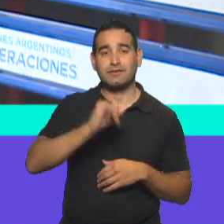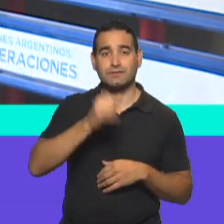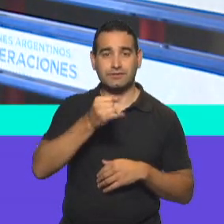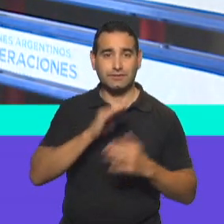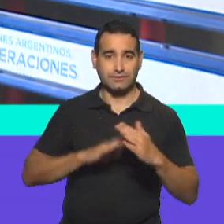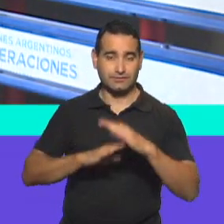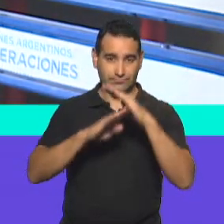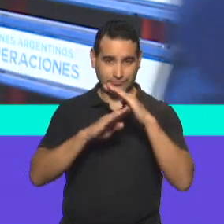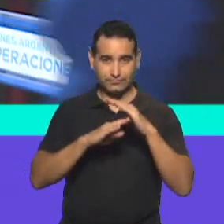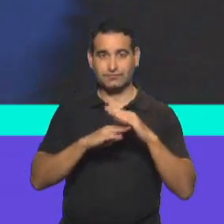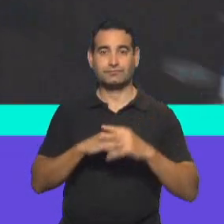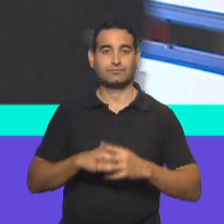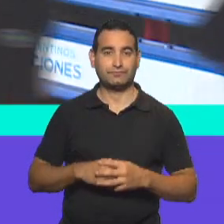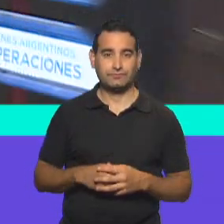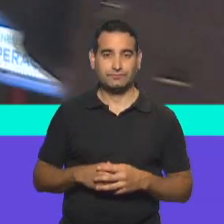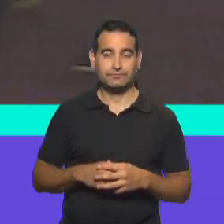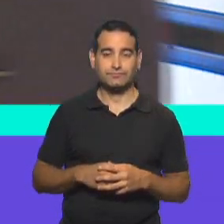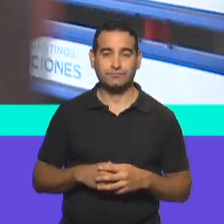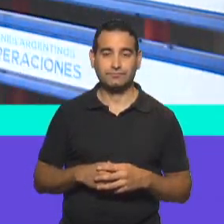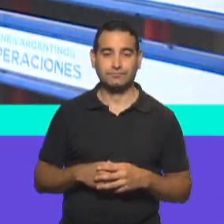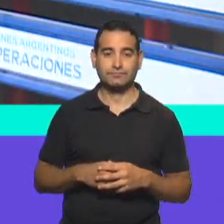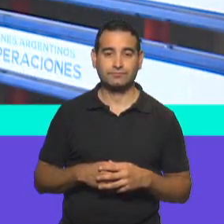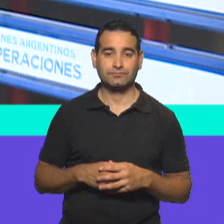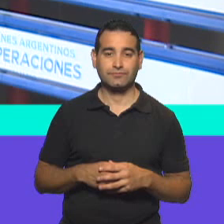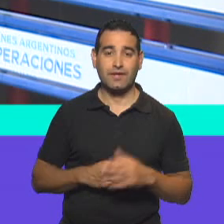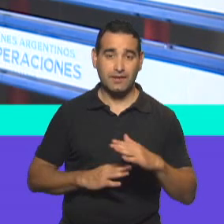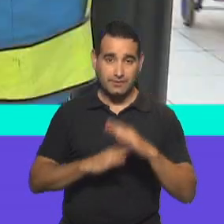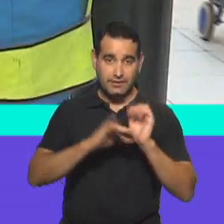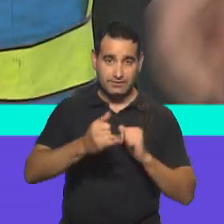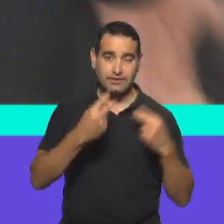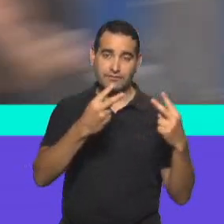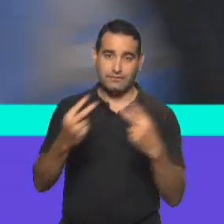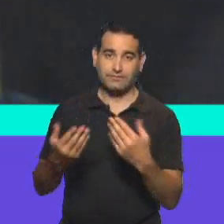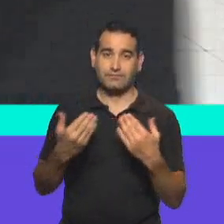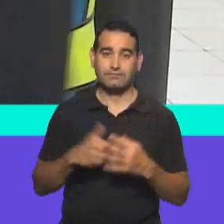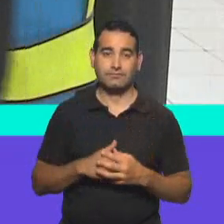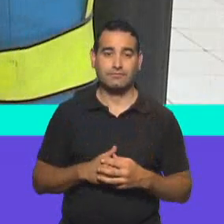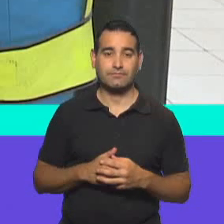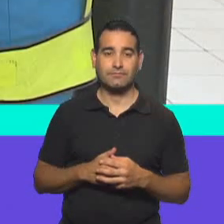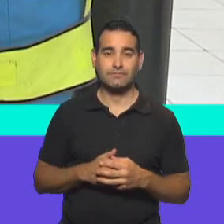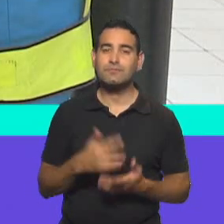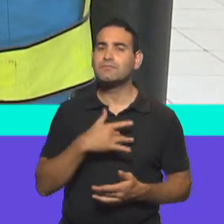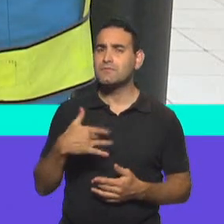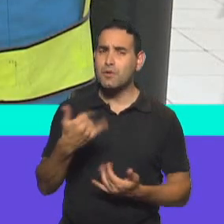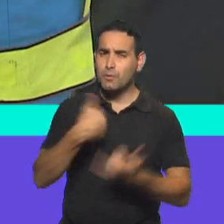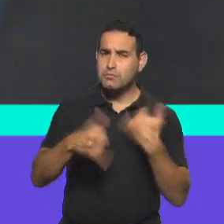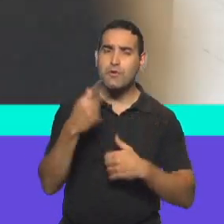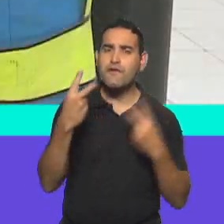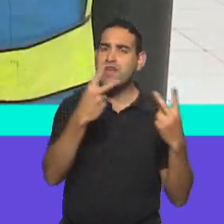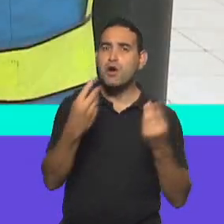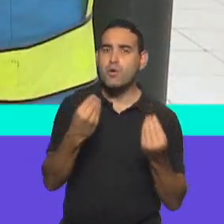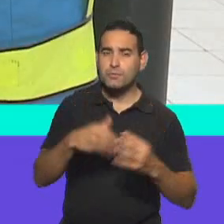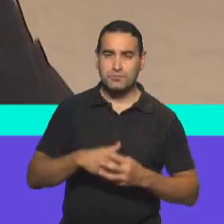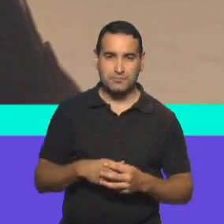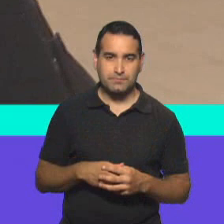trabajadores esenciales para poder estar habilitados para viajar en este marco de pandemia por el COVID-19. Señora, cuéntanos cómo es viajar en el marco de la